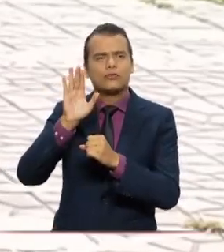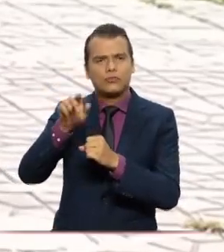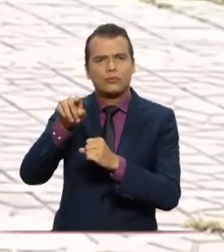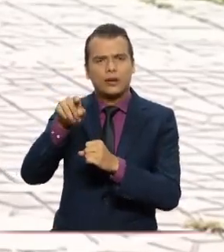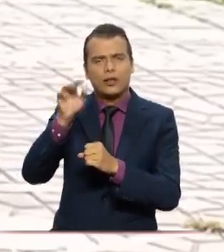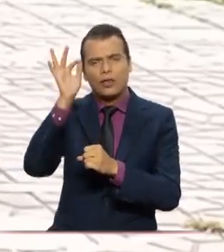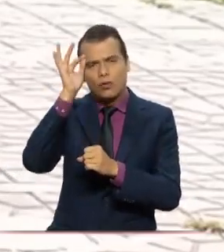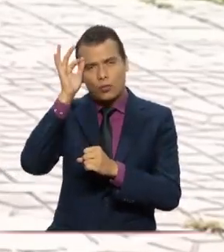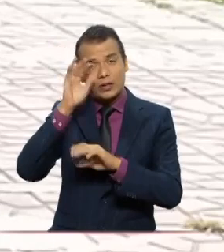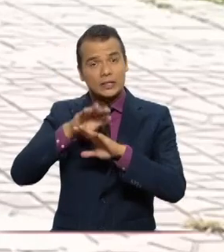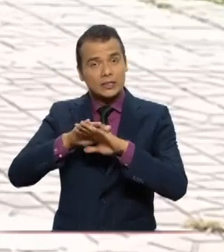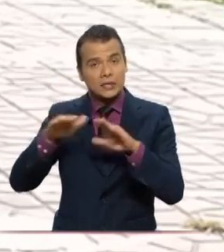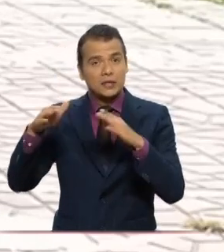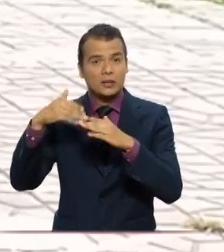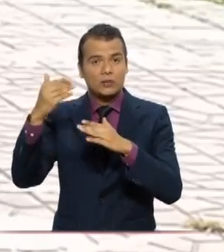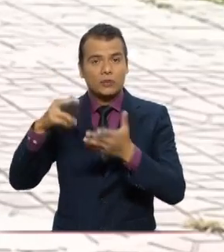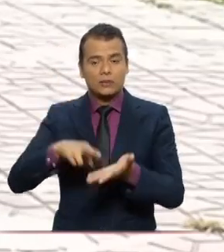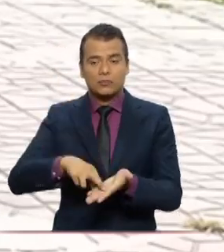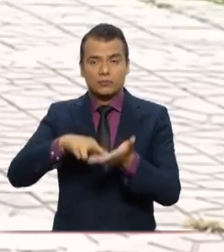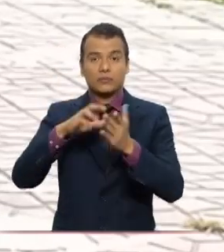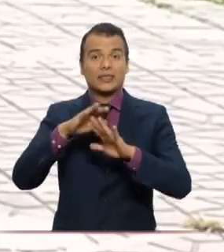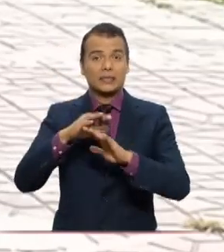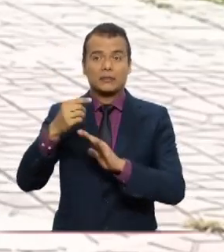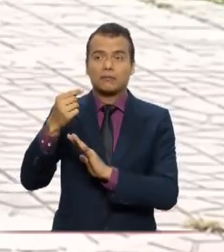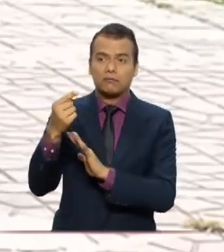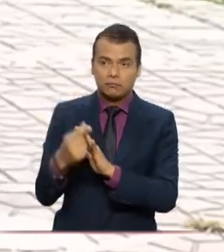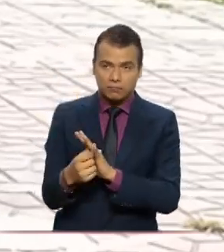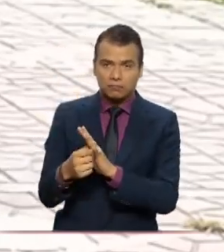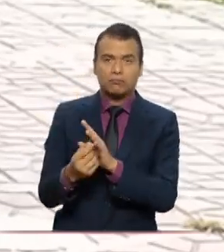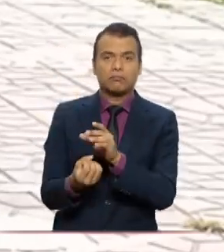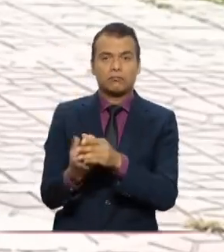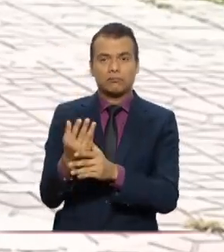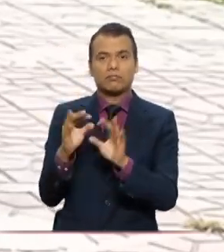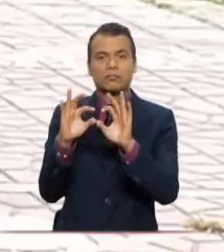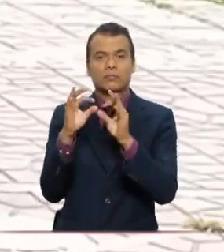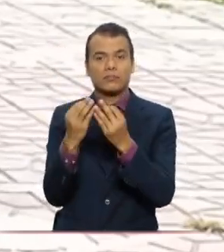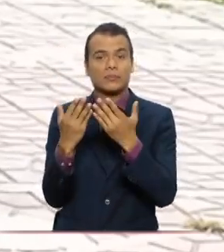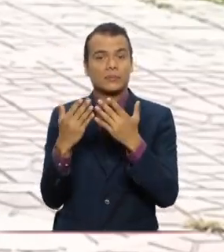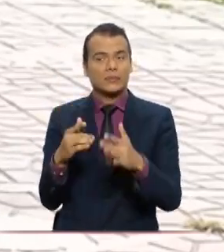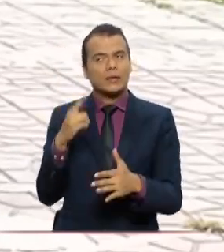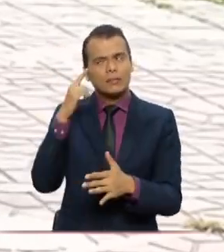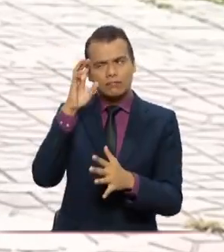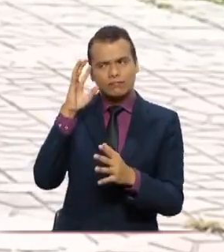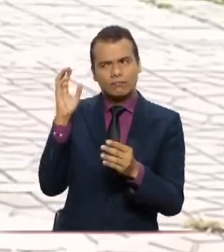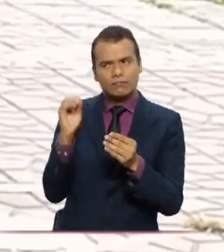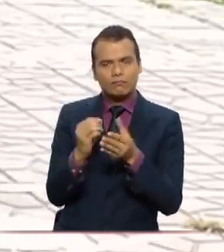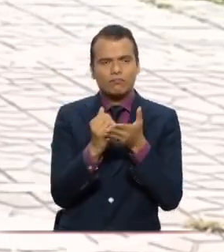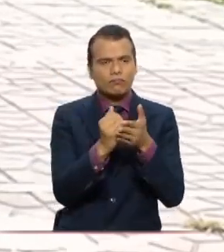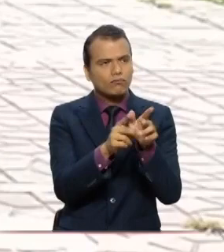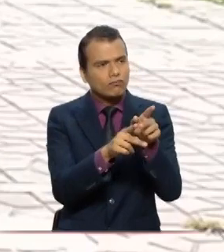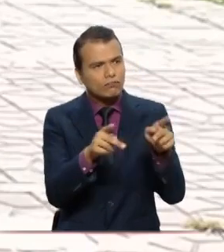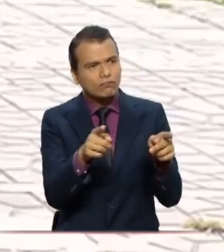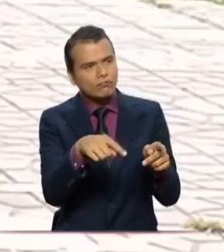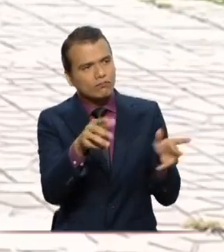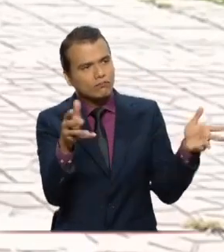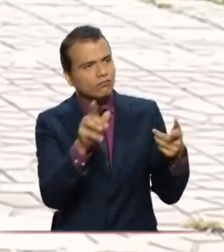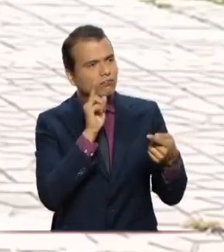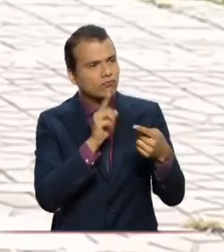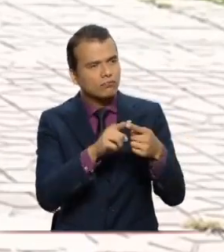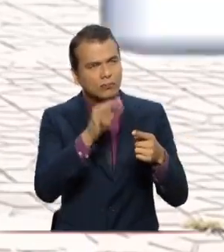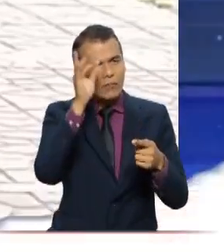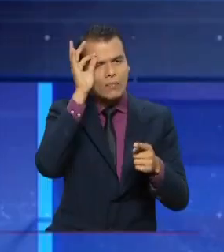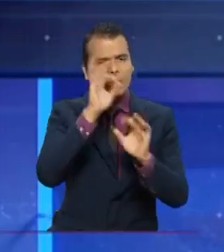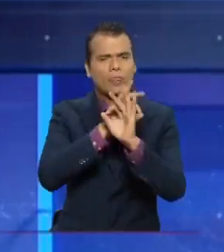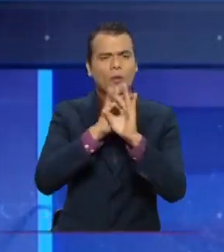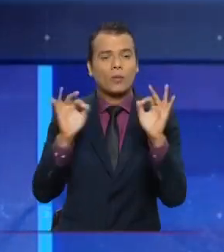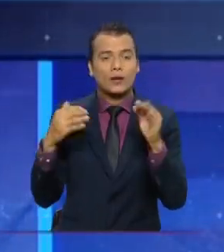una familia y desde entonces vienen trabajando por sacar de las calles a personas en condición de vulnerabilidad. A la fecha han podido rescatar a más de 100